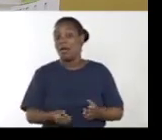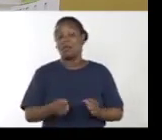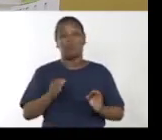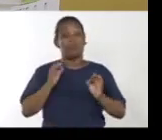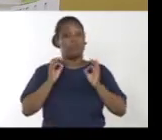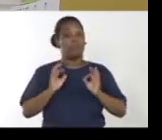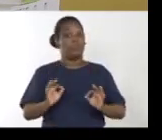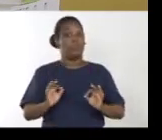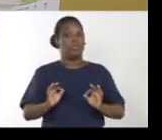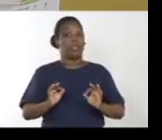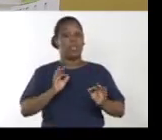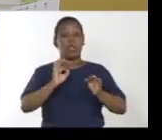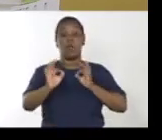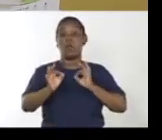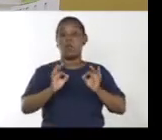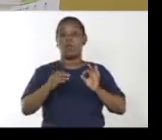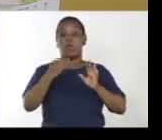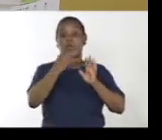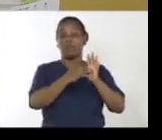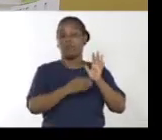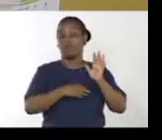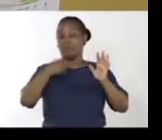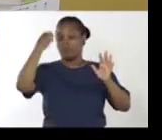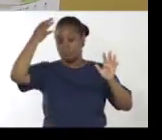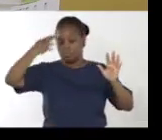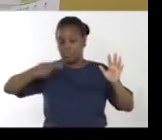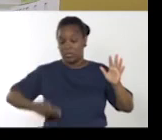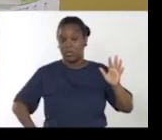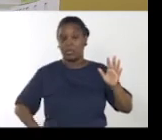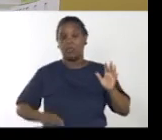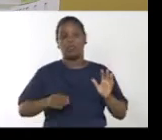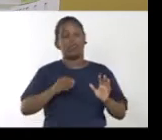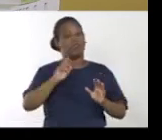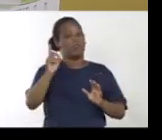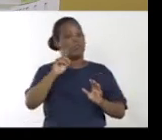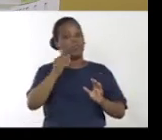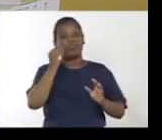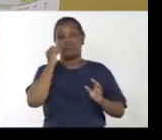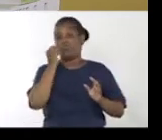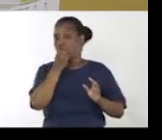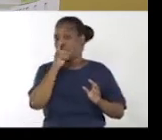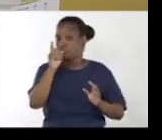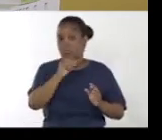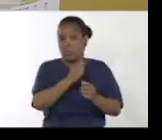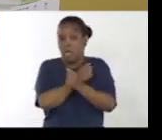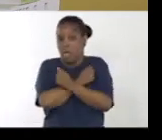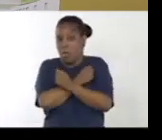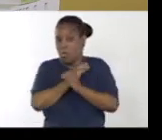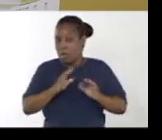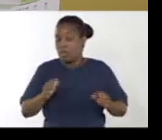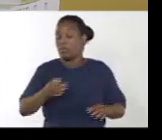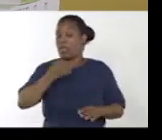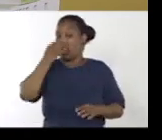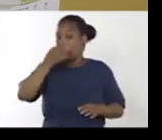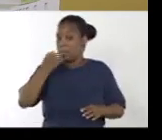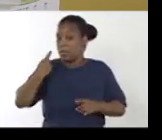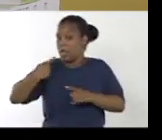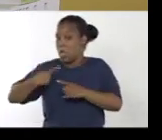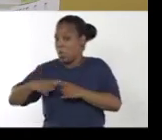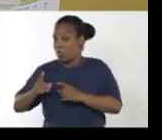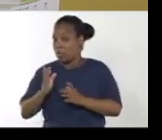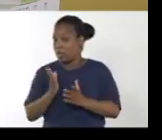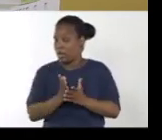mantener el cuidado de todas las medidas higiénicas, evitar los saludos con besos y abrazos que ya les he sugerido en